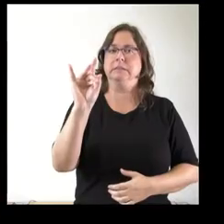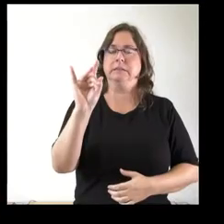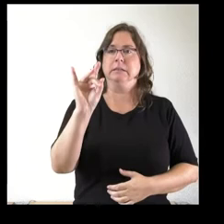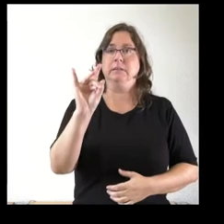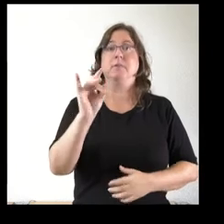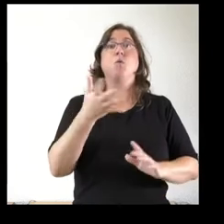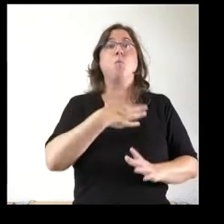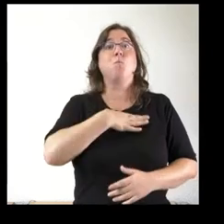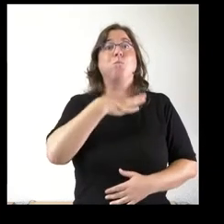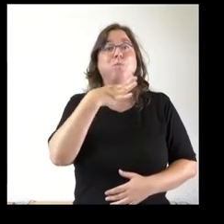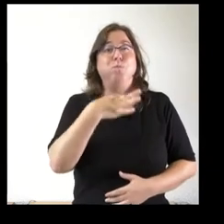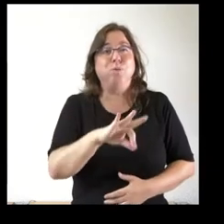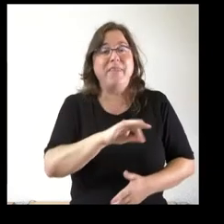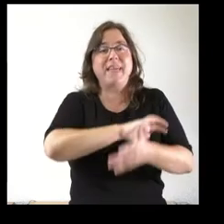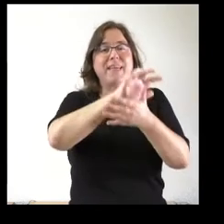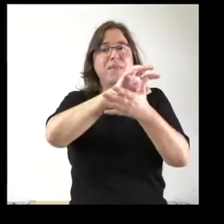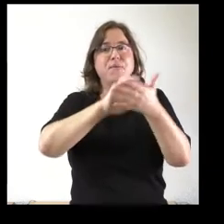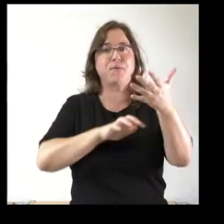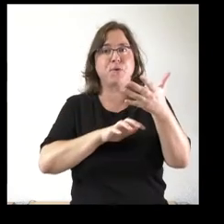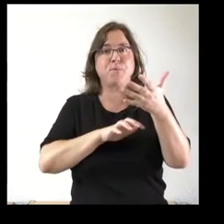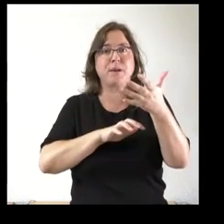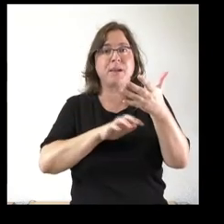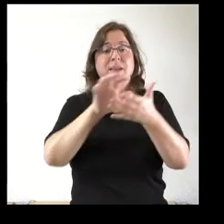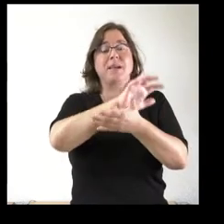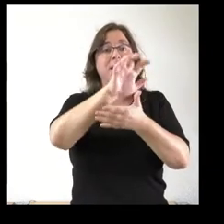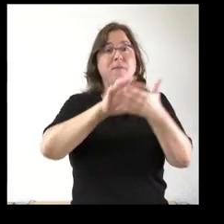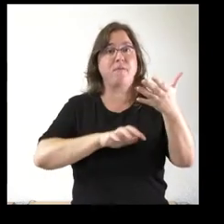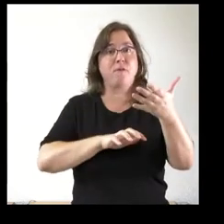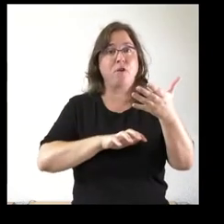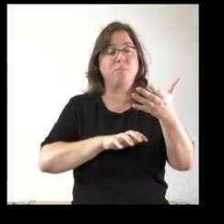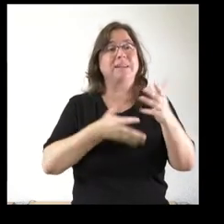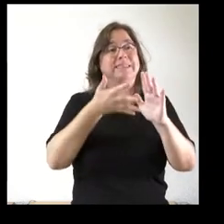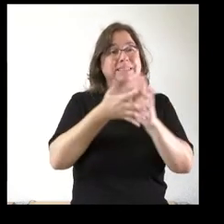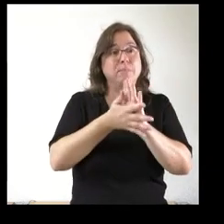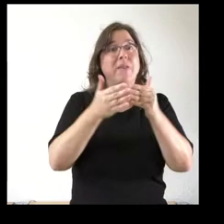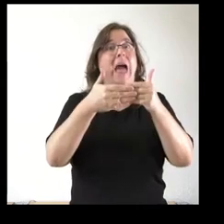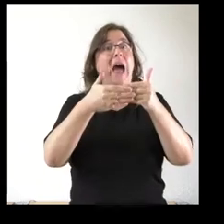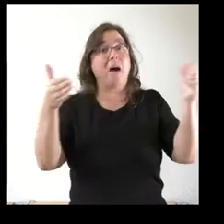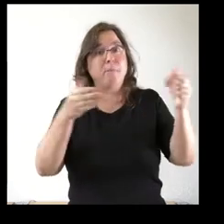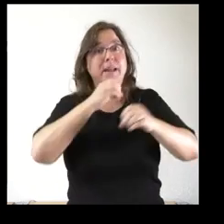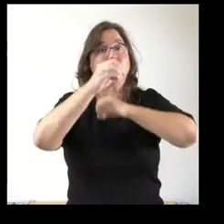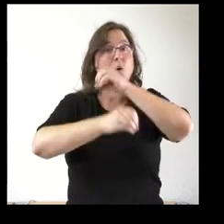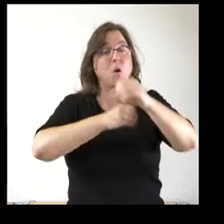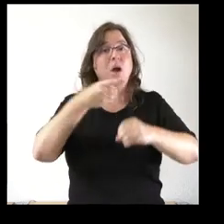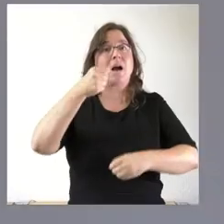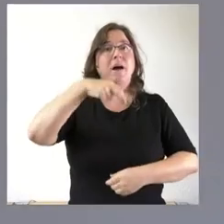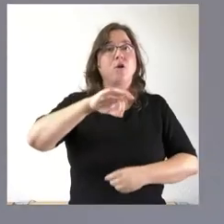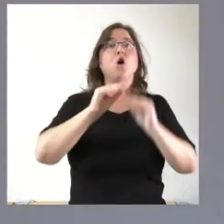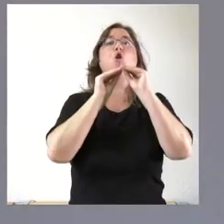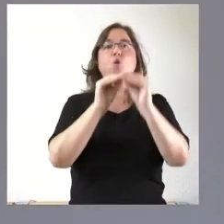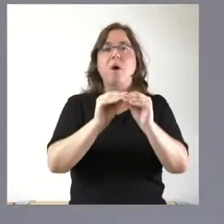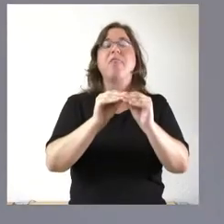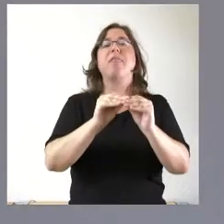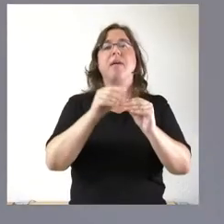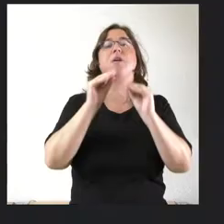La posibilidad, un informe en el que se evalúe la posibilidad de abrir Garoña, ¿lo va a hacer la Consejería de Industria? Ayer se anunció así en la nota de prensa,